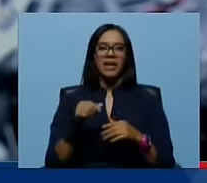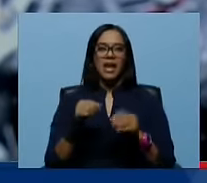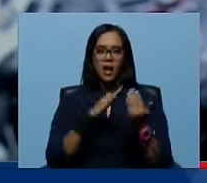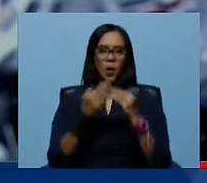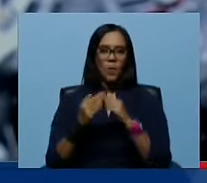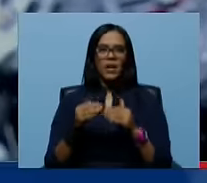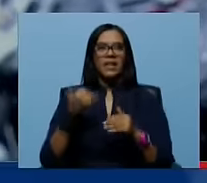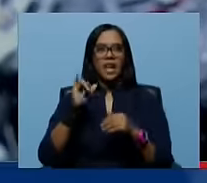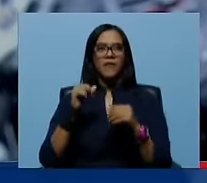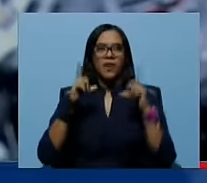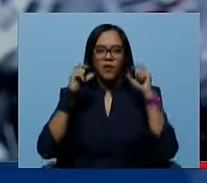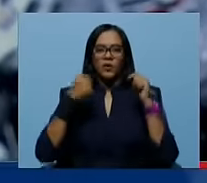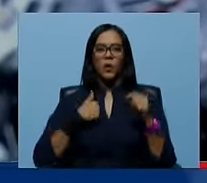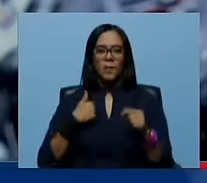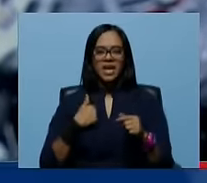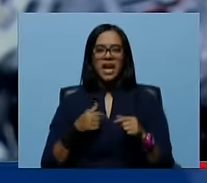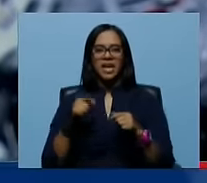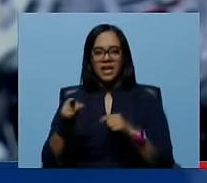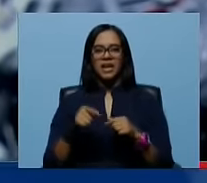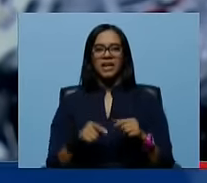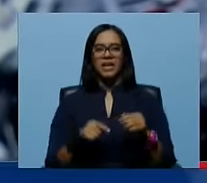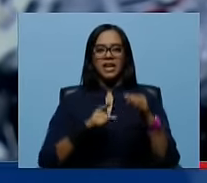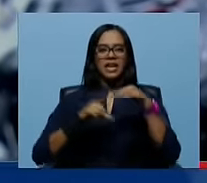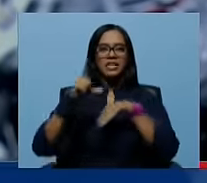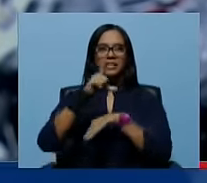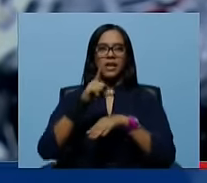cuando estaba chamito en el liceo.